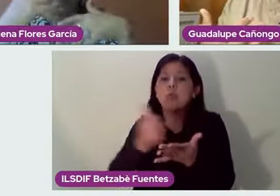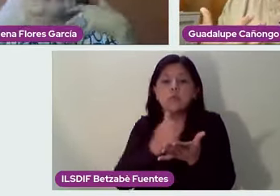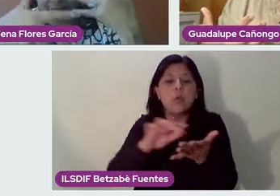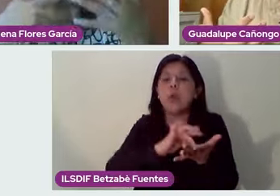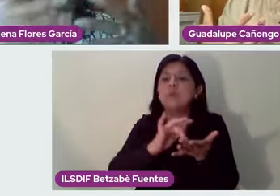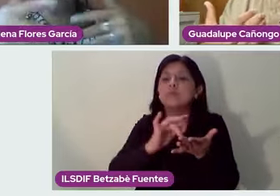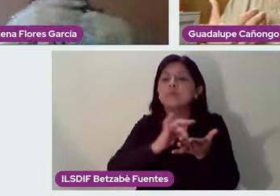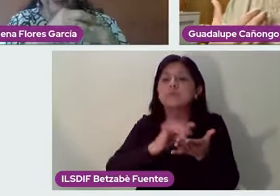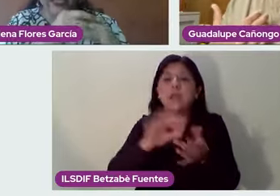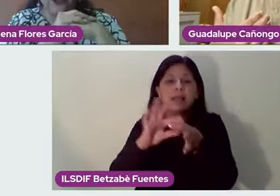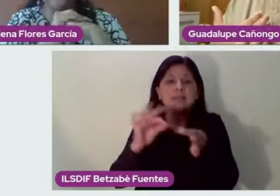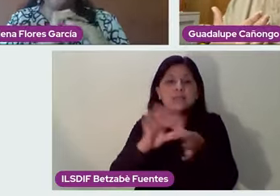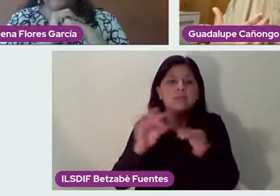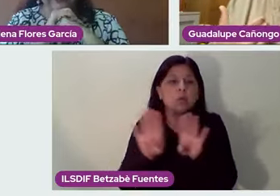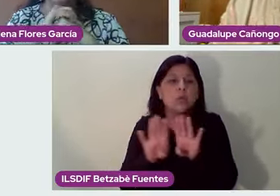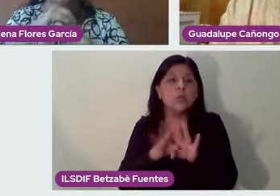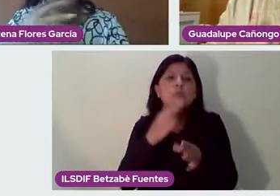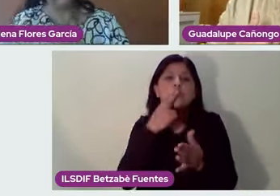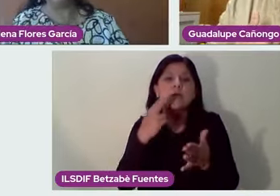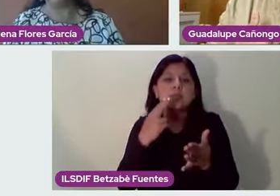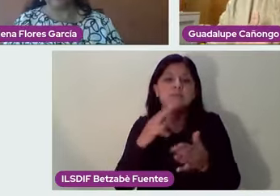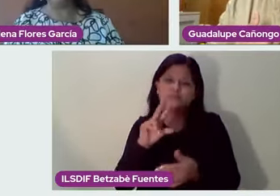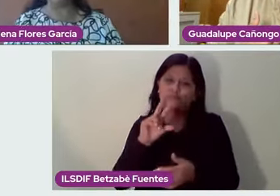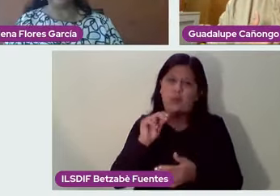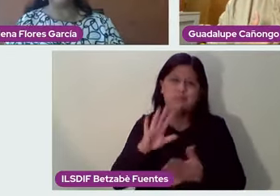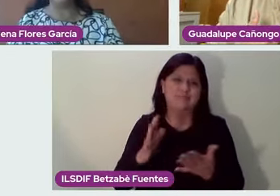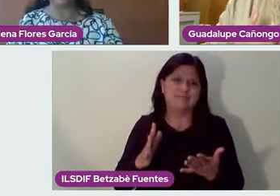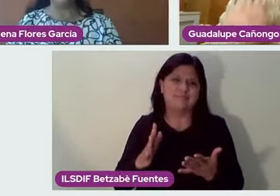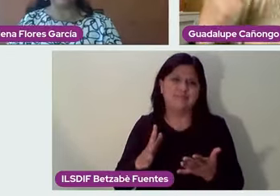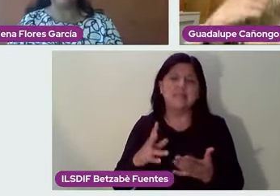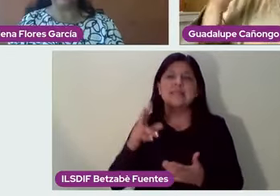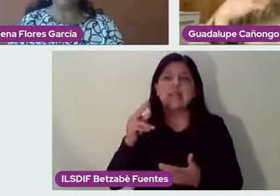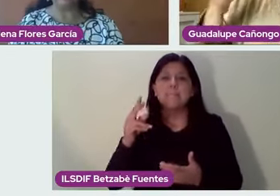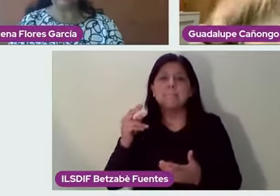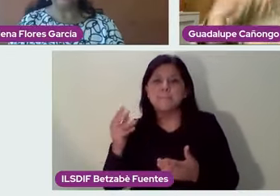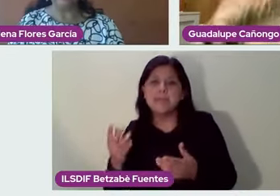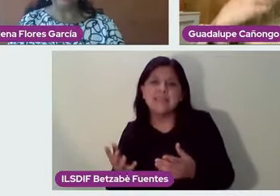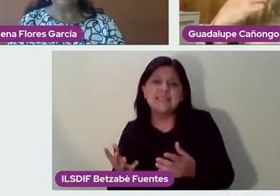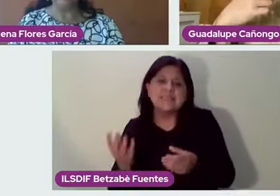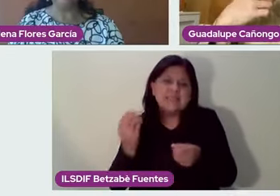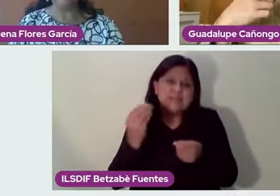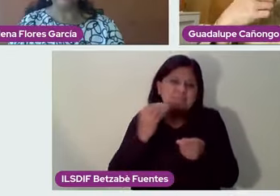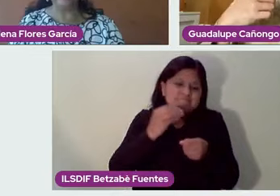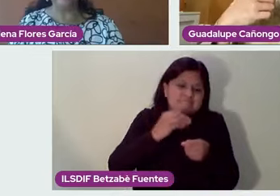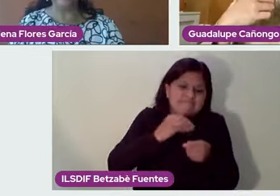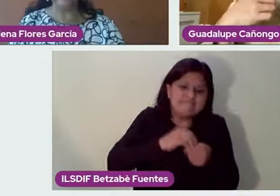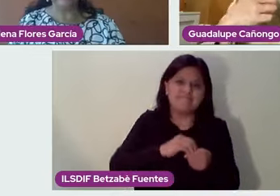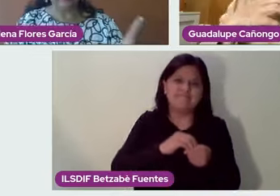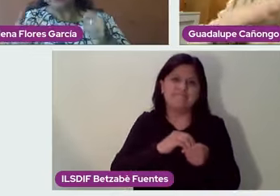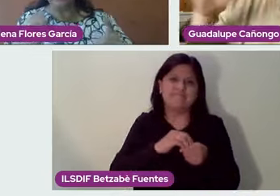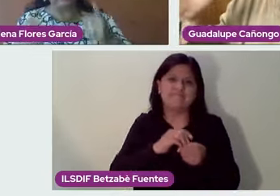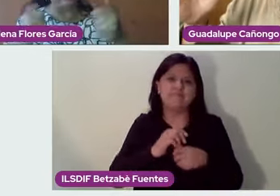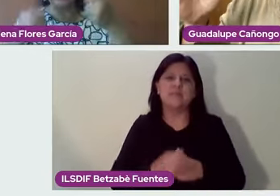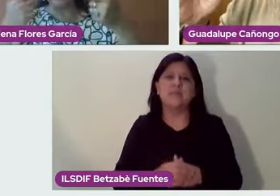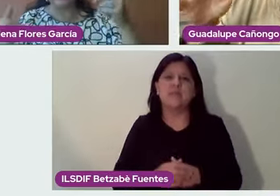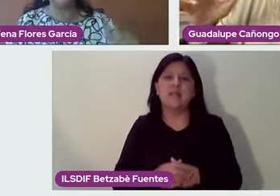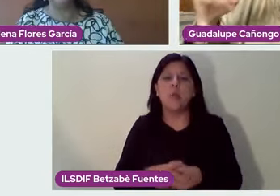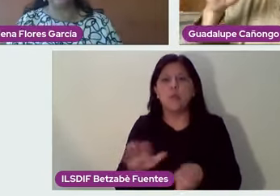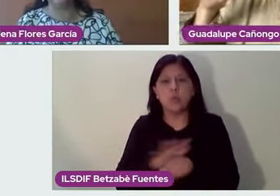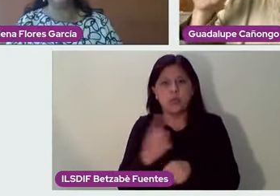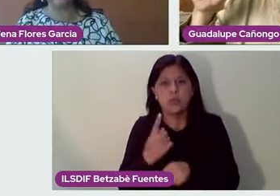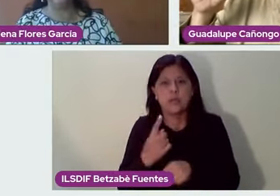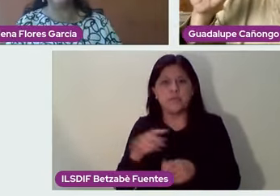también integrarlas, porque ¿qué pasa, no? Tenemos unas conversaciones, el resto de la